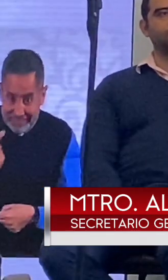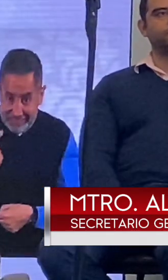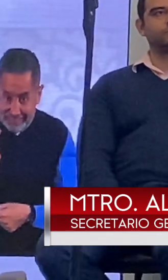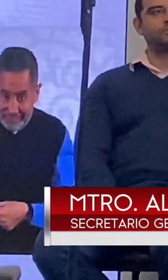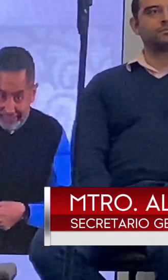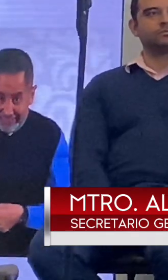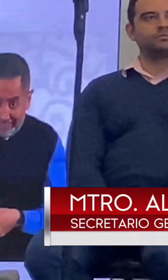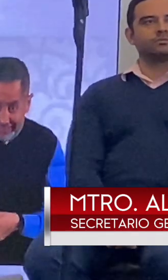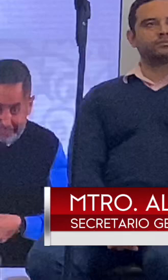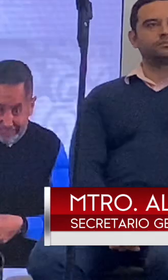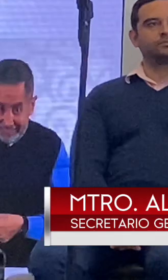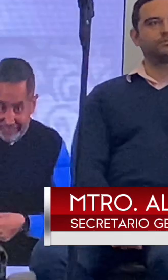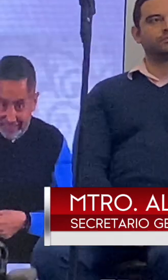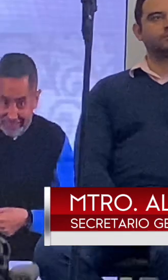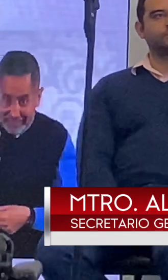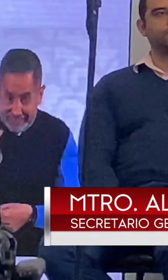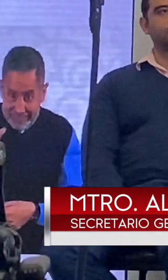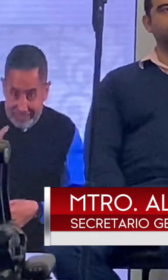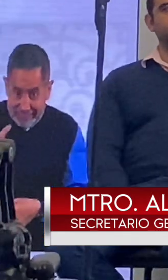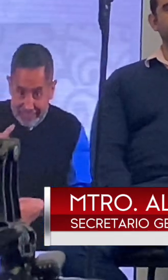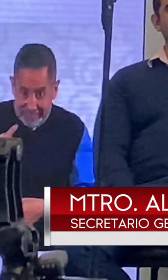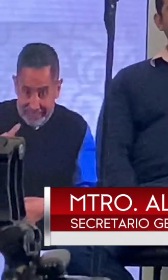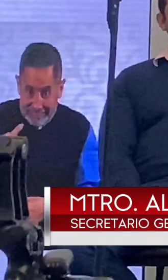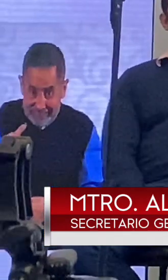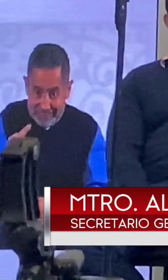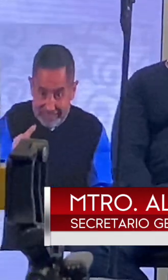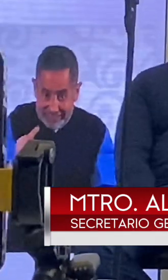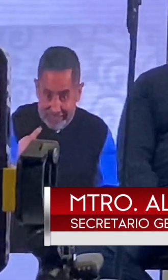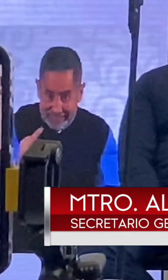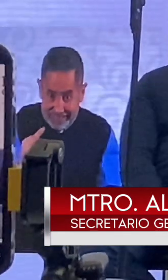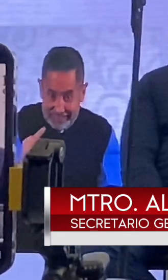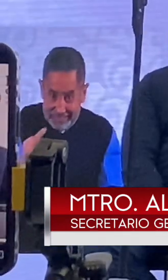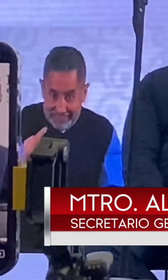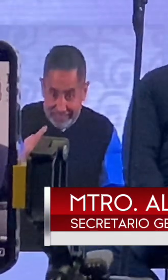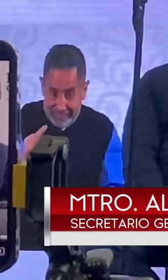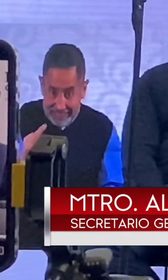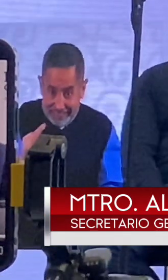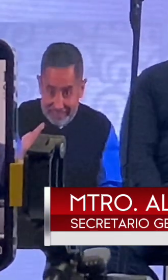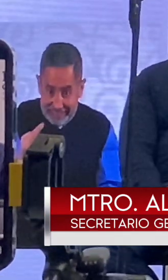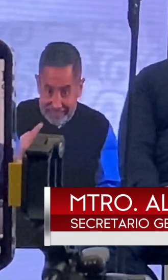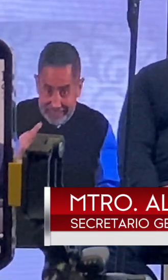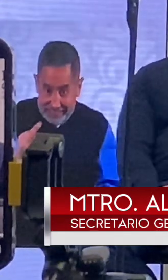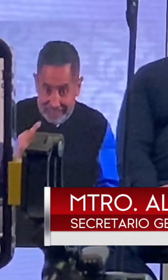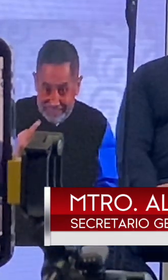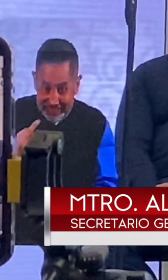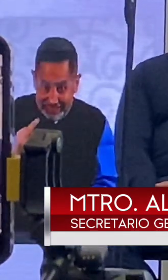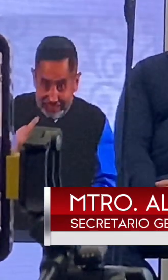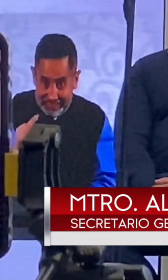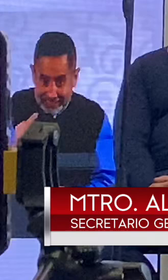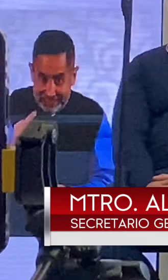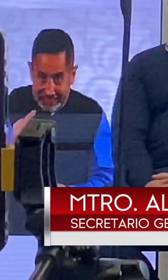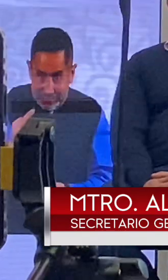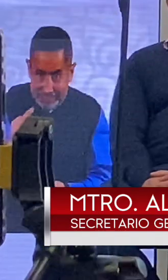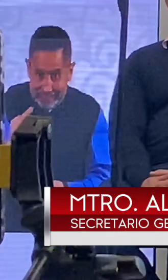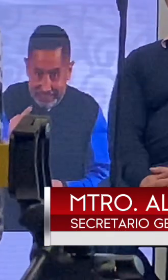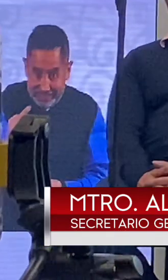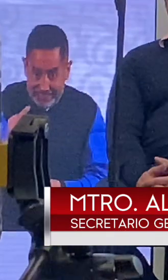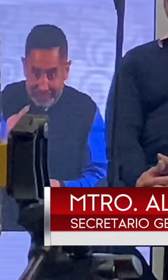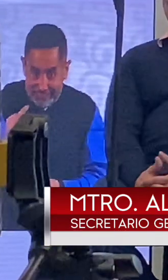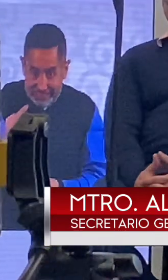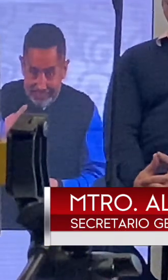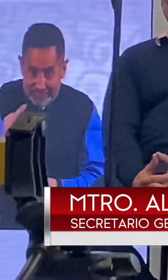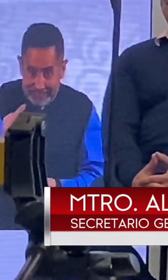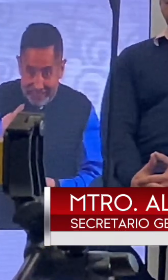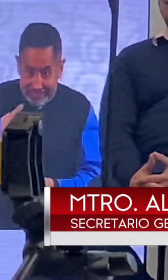por otro lado, la Universidad Rosario Castellanos tiene la iniciativa de iniciar el próximo semestre de enero ya